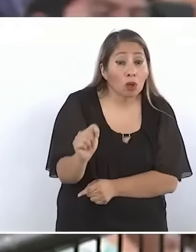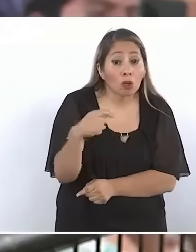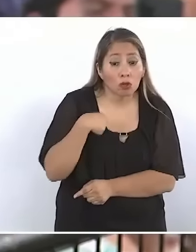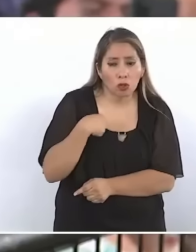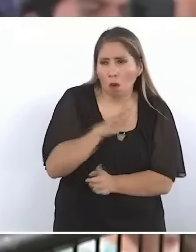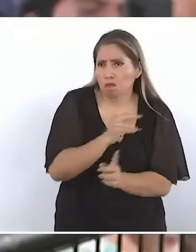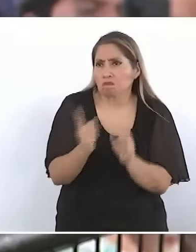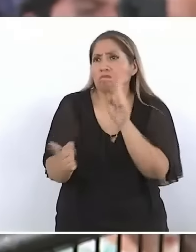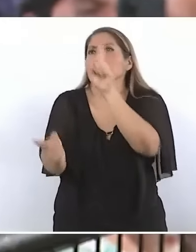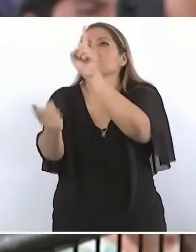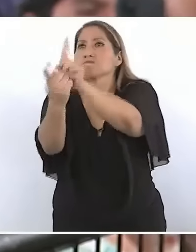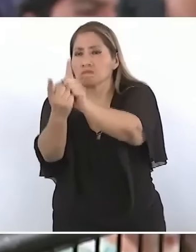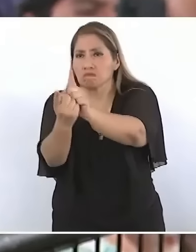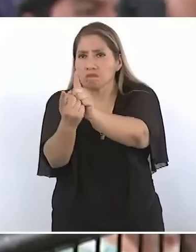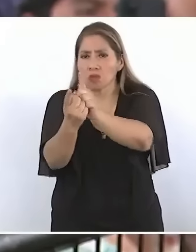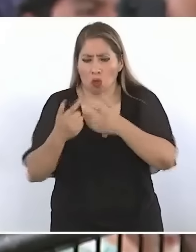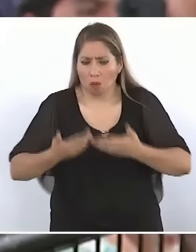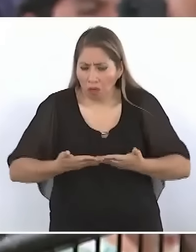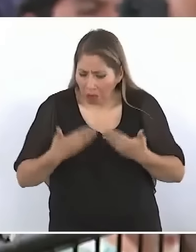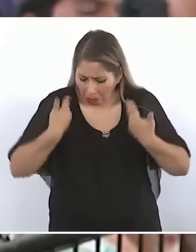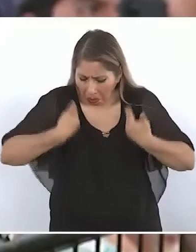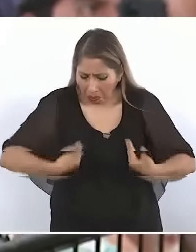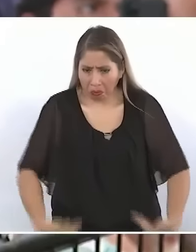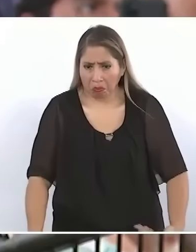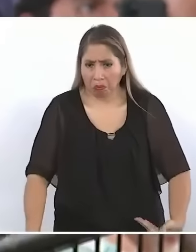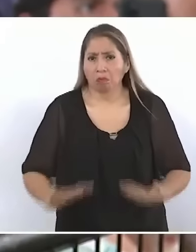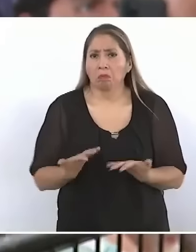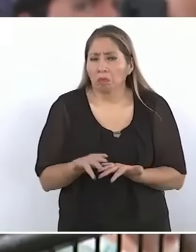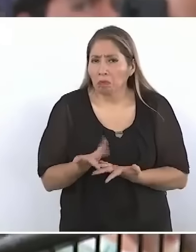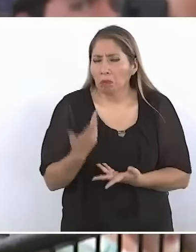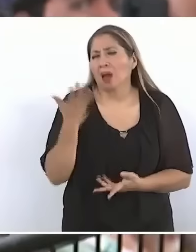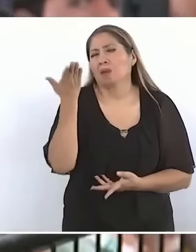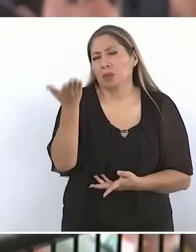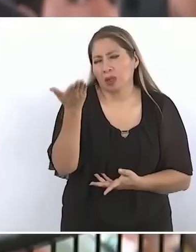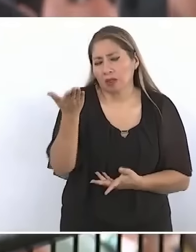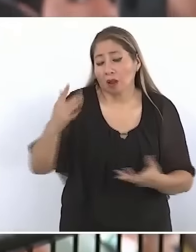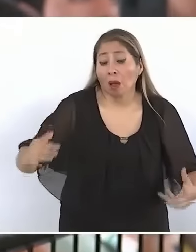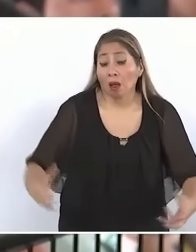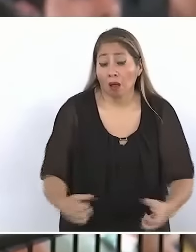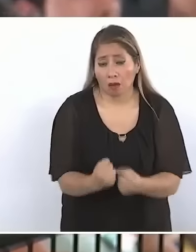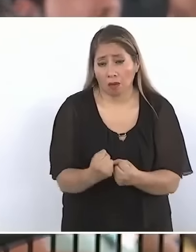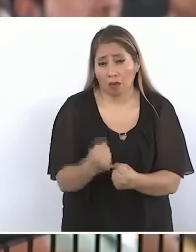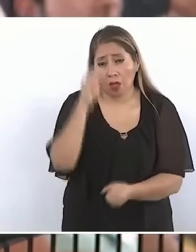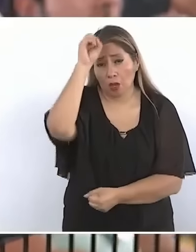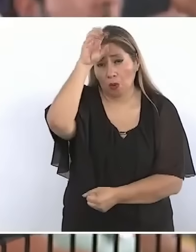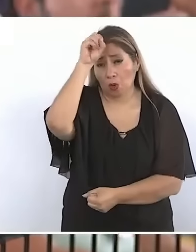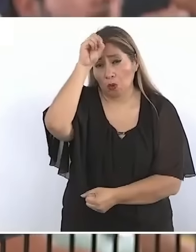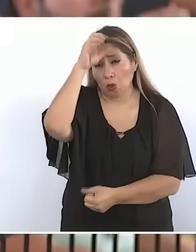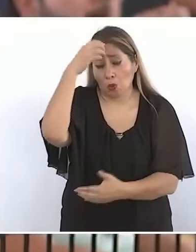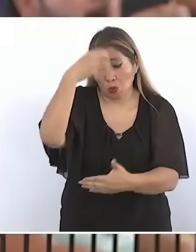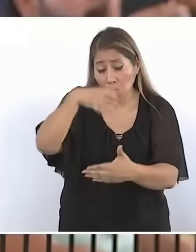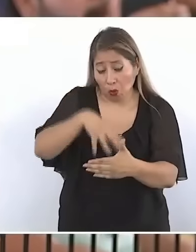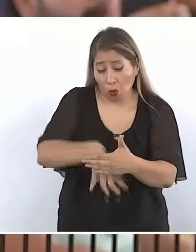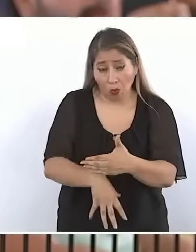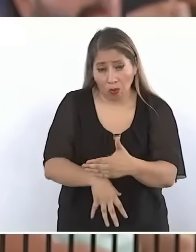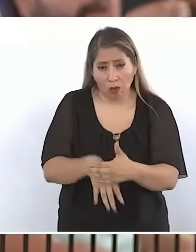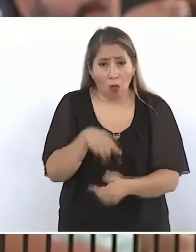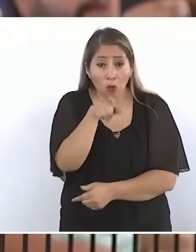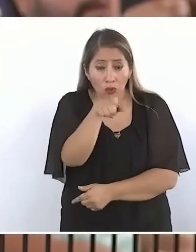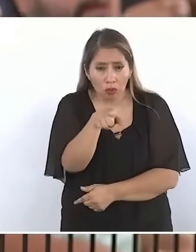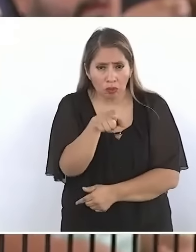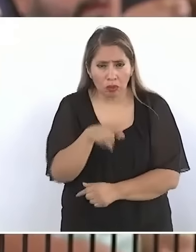me dieron la oportunidad de presentarme delante de usted para pedir el rescate de los mineros de Pasta de Conchos. Usted